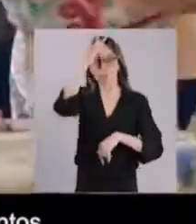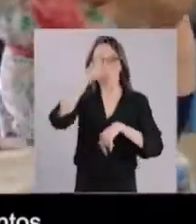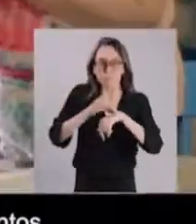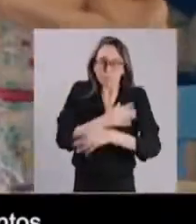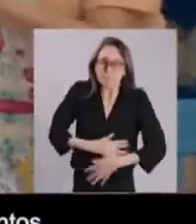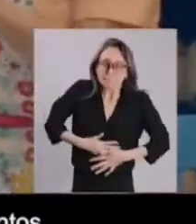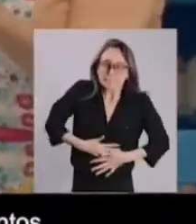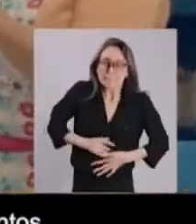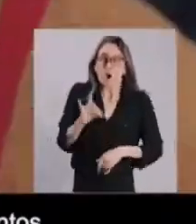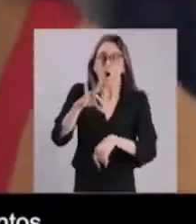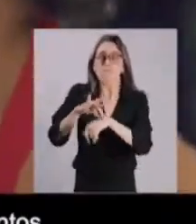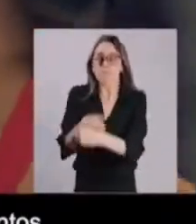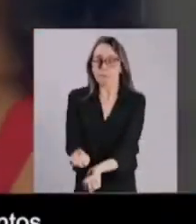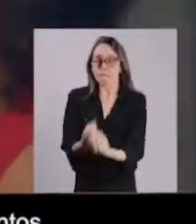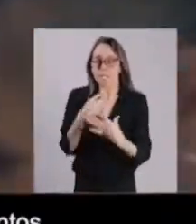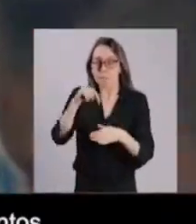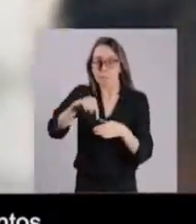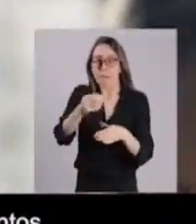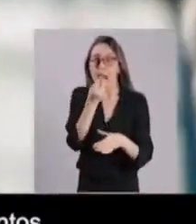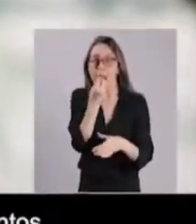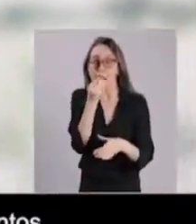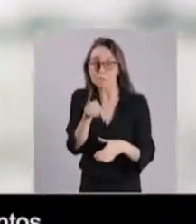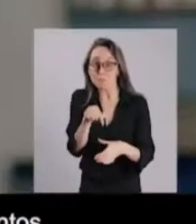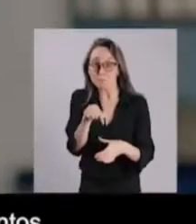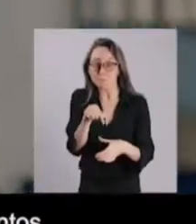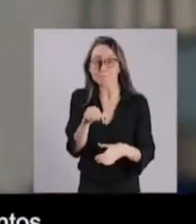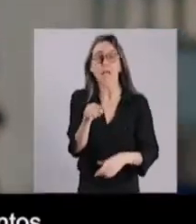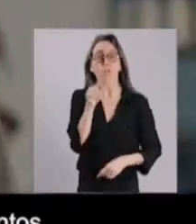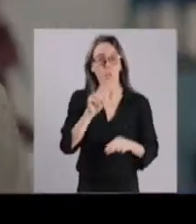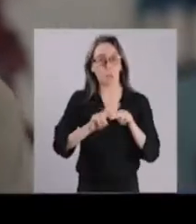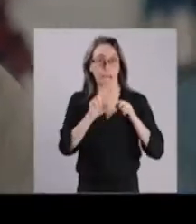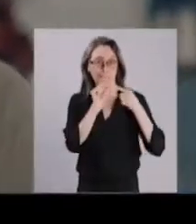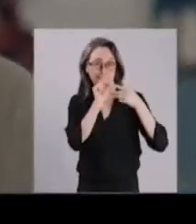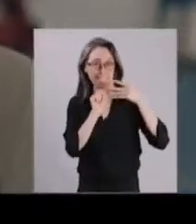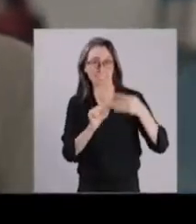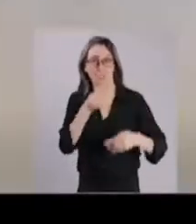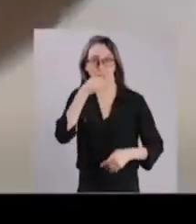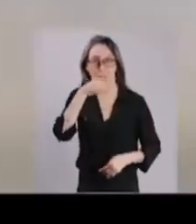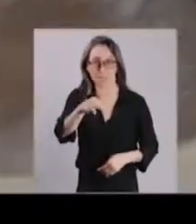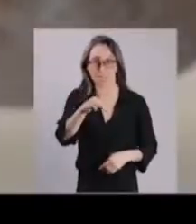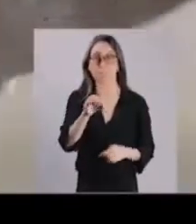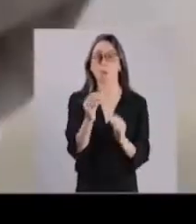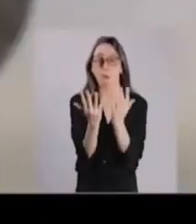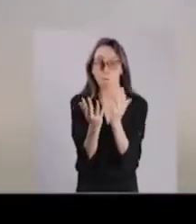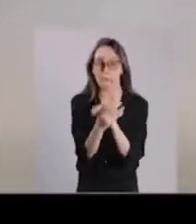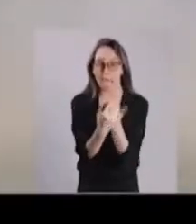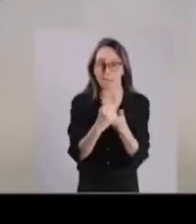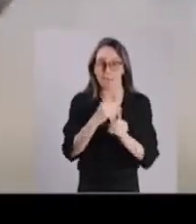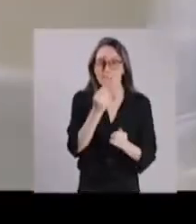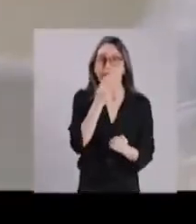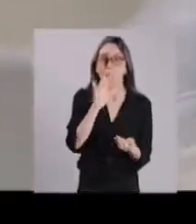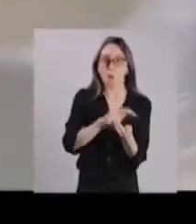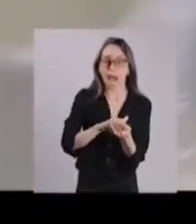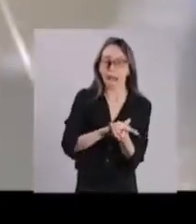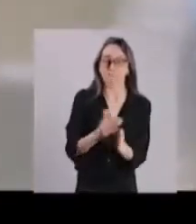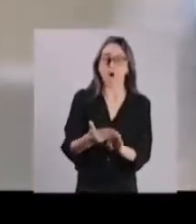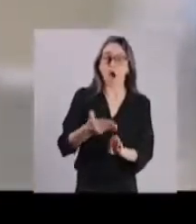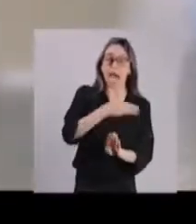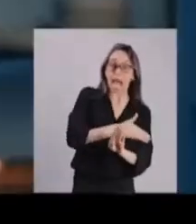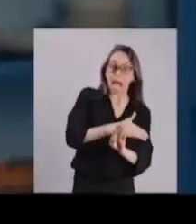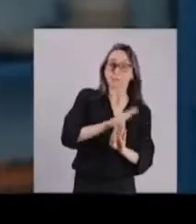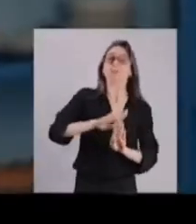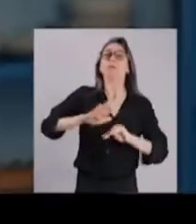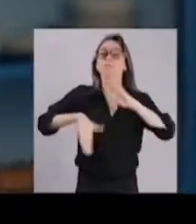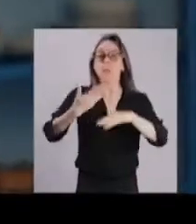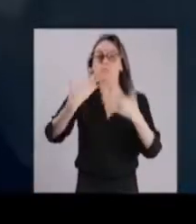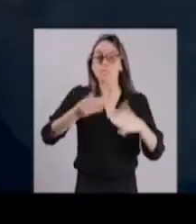prevenir intoxicaciones y enfermedades transmitidas por los alimentos, sigue estos consejos. Lávate bien las manos con agua y jabón antes y